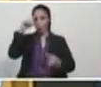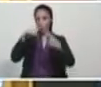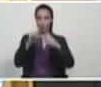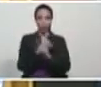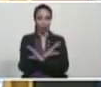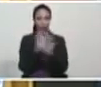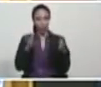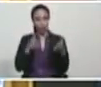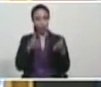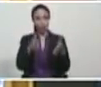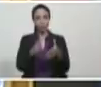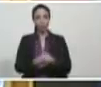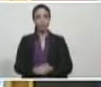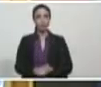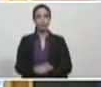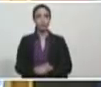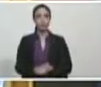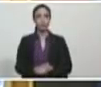Uno,